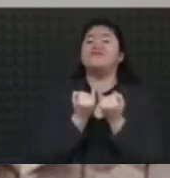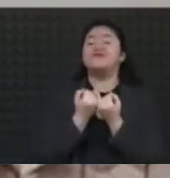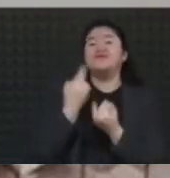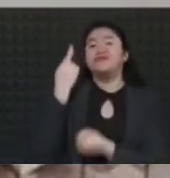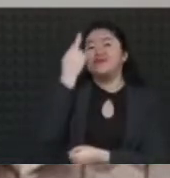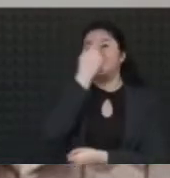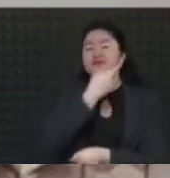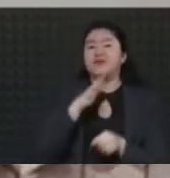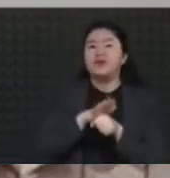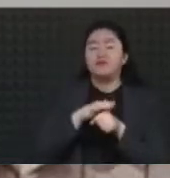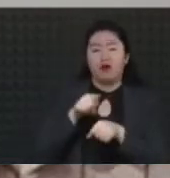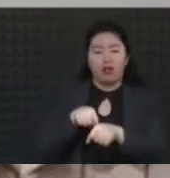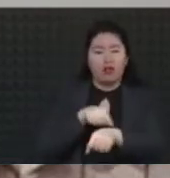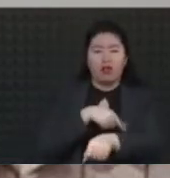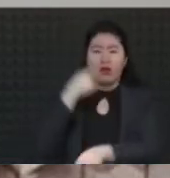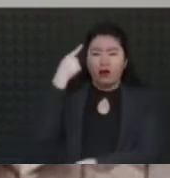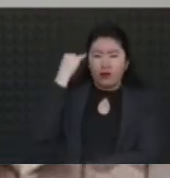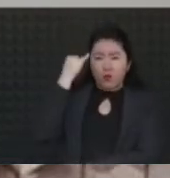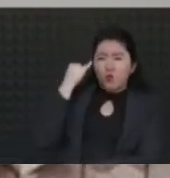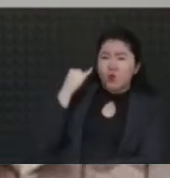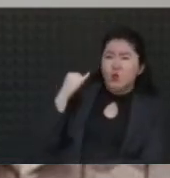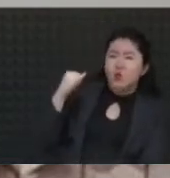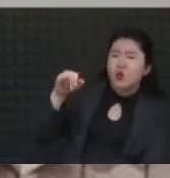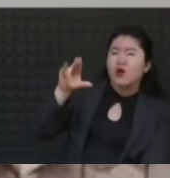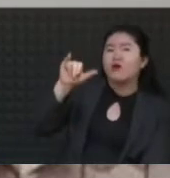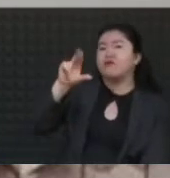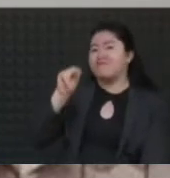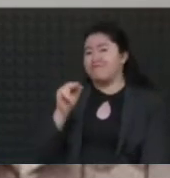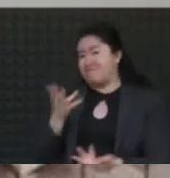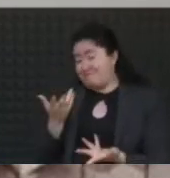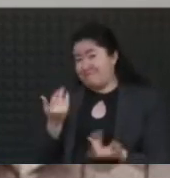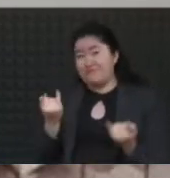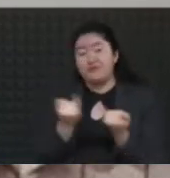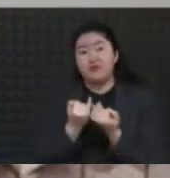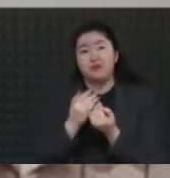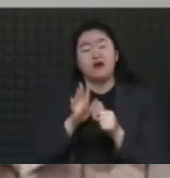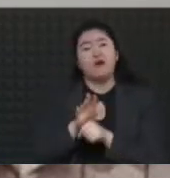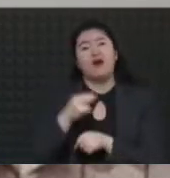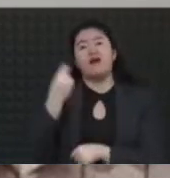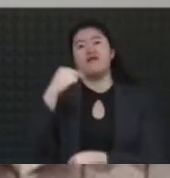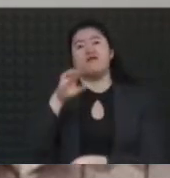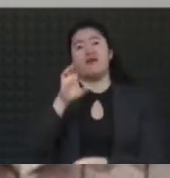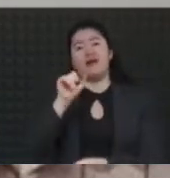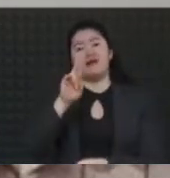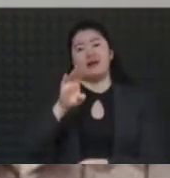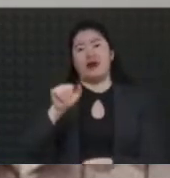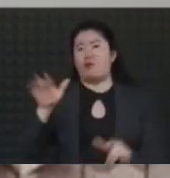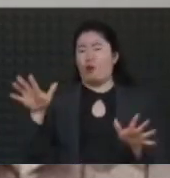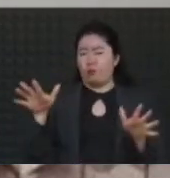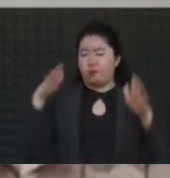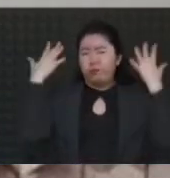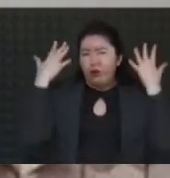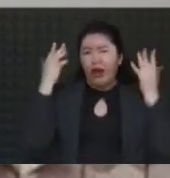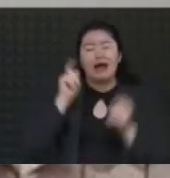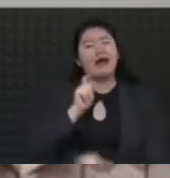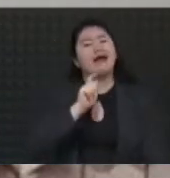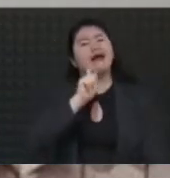epicentro del sismo, y tiene que ver más bien con un concepto que se llama aceleración, sobre la cual está